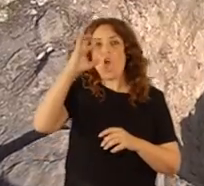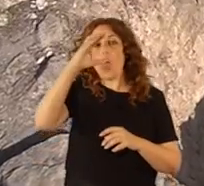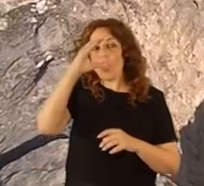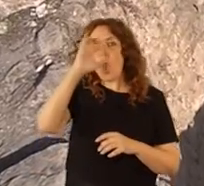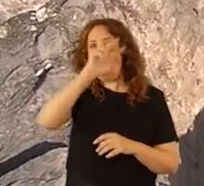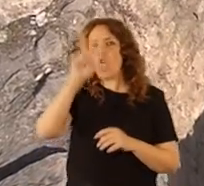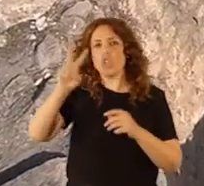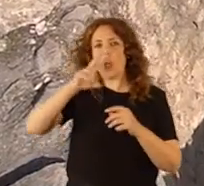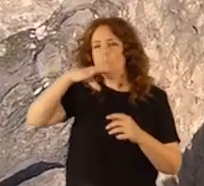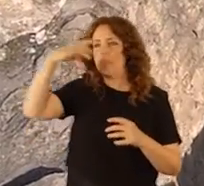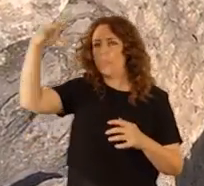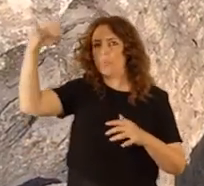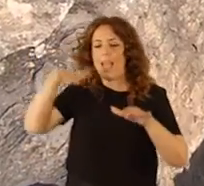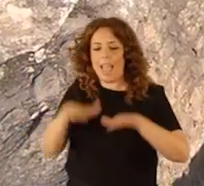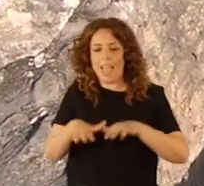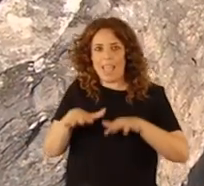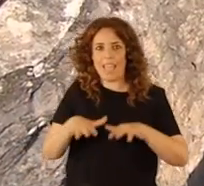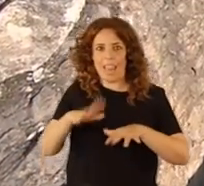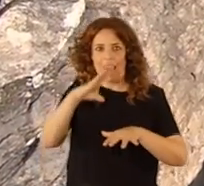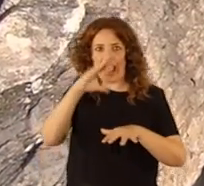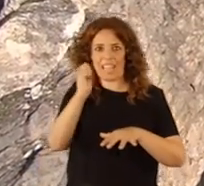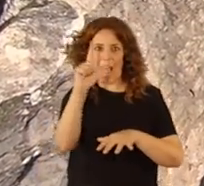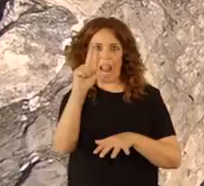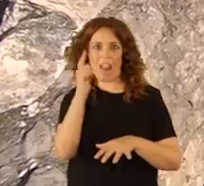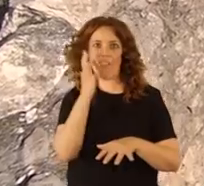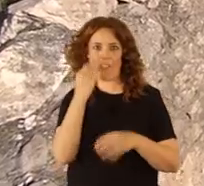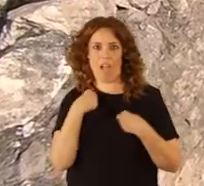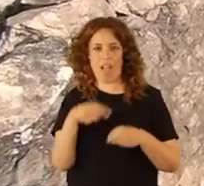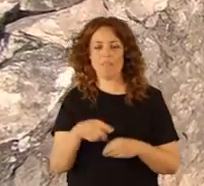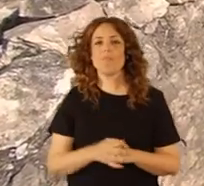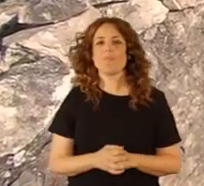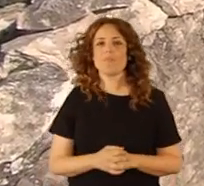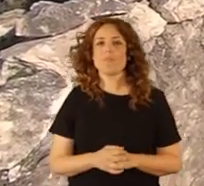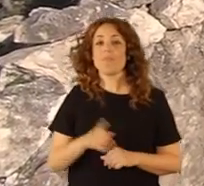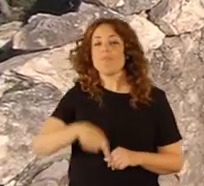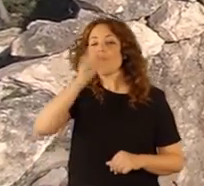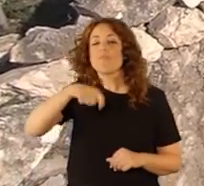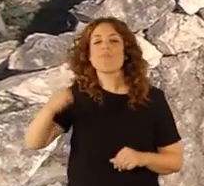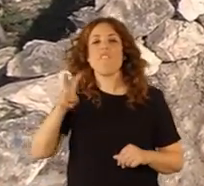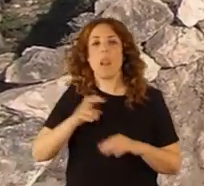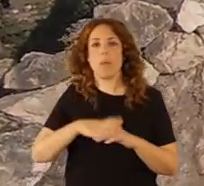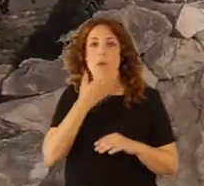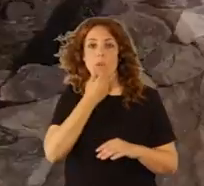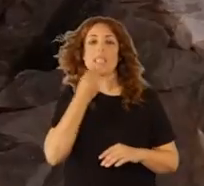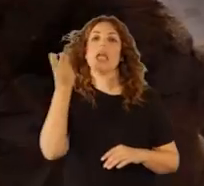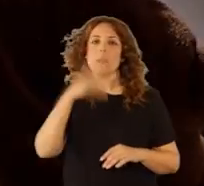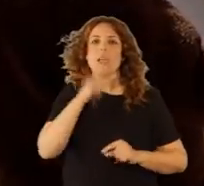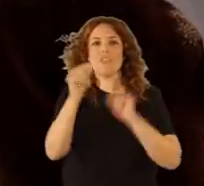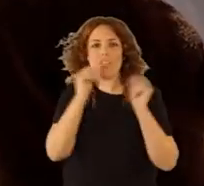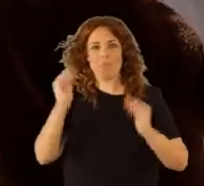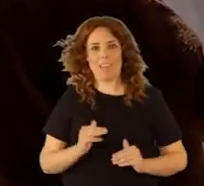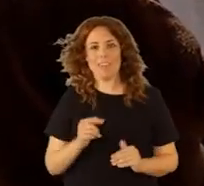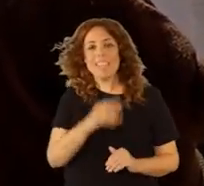carbónico y se queda solamente lo que es viva además de embellecer y desinfectar las casas